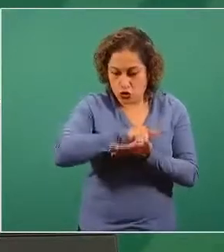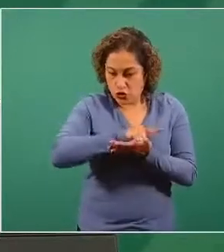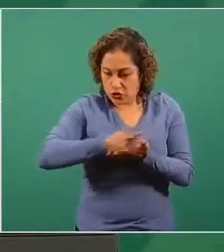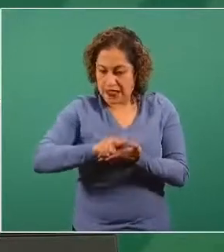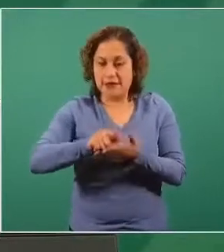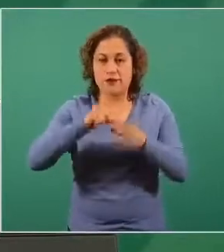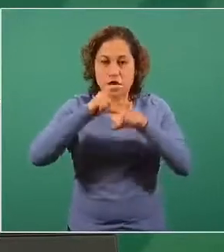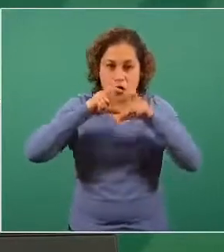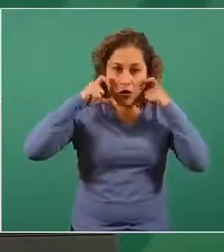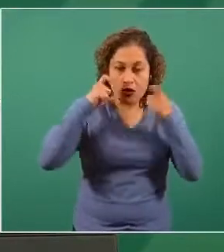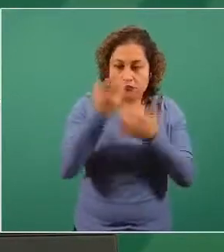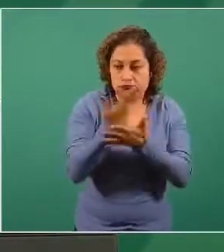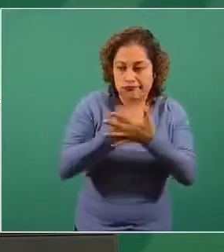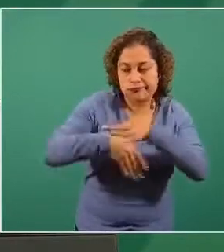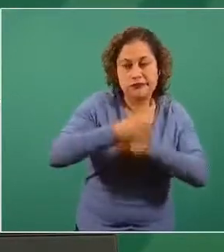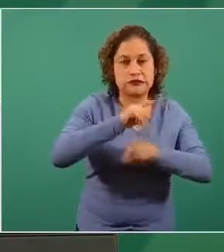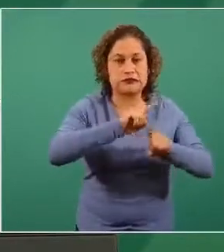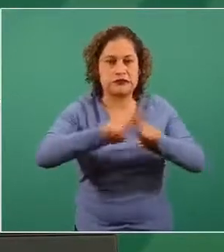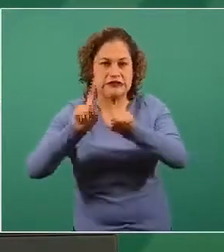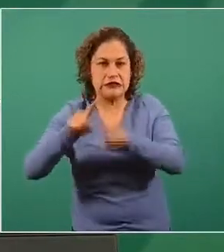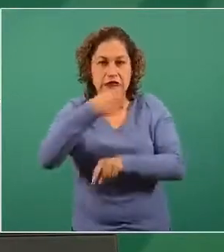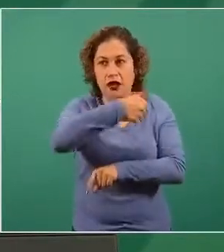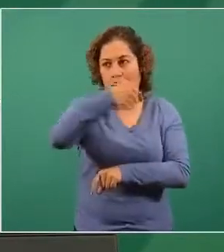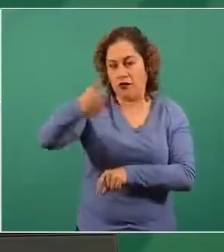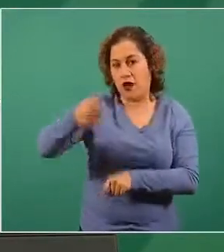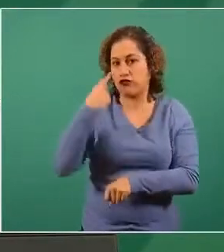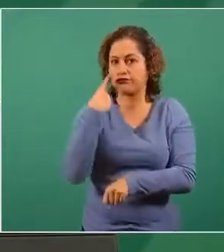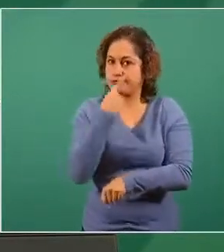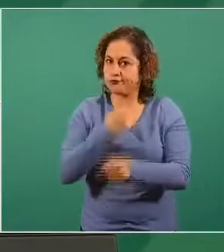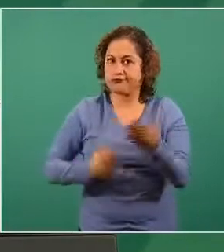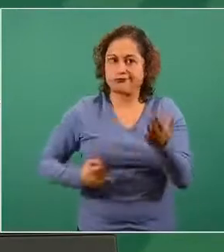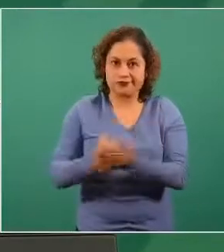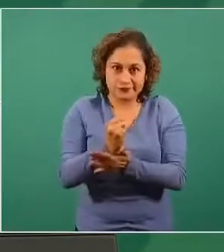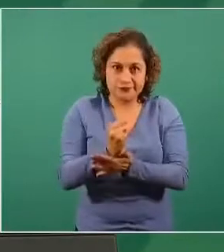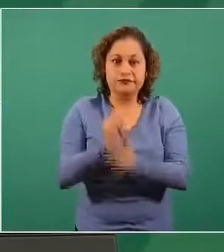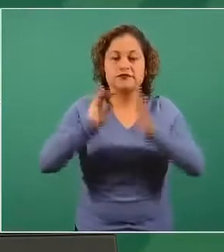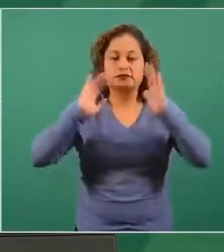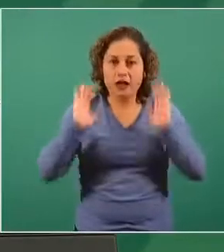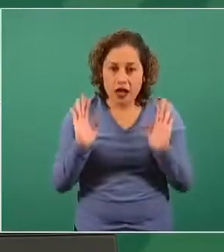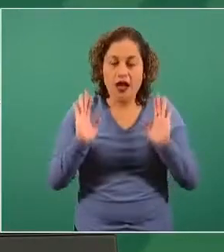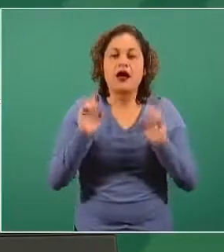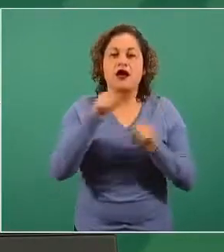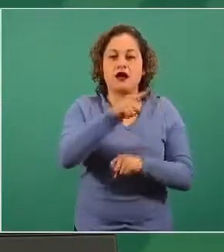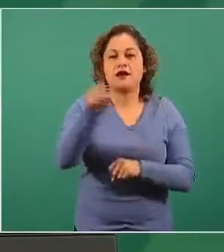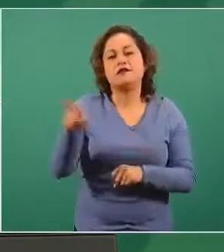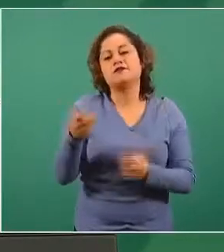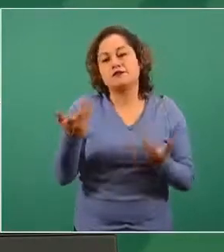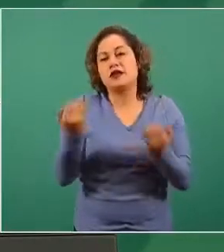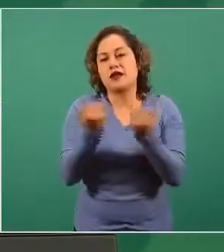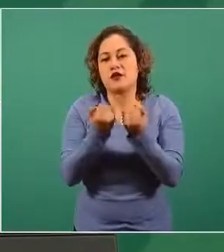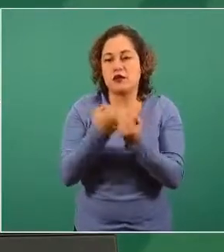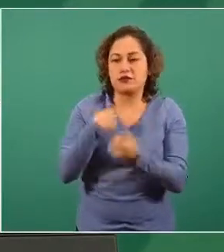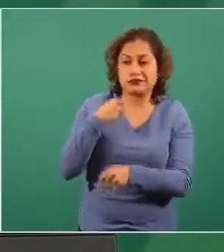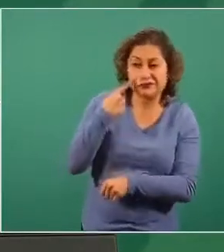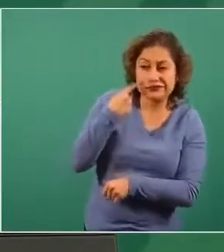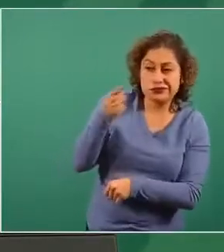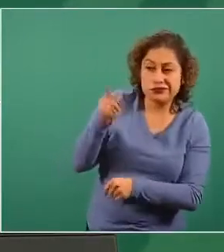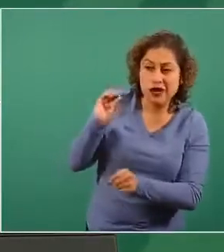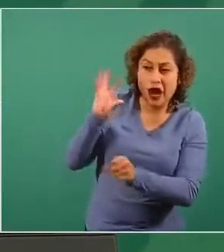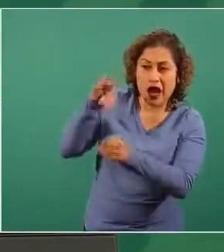nos aglomeramos en un restaurante que esté abierto o decido retirarme a otro lugar o no voy, y en este